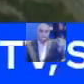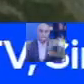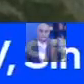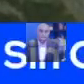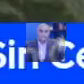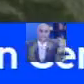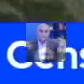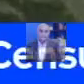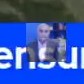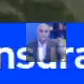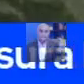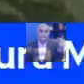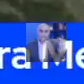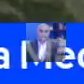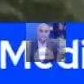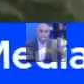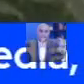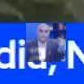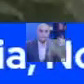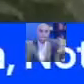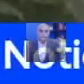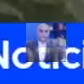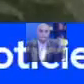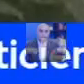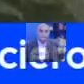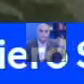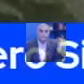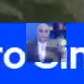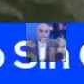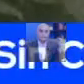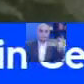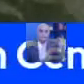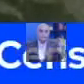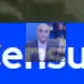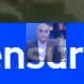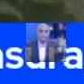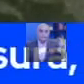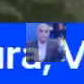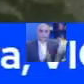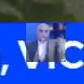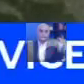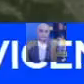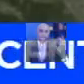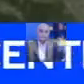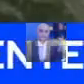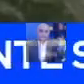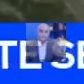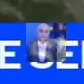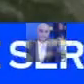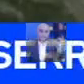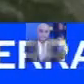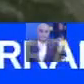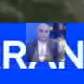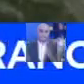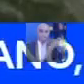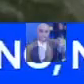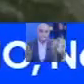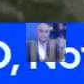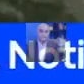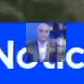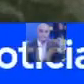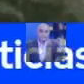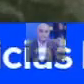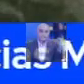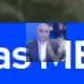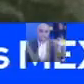una situación muy, muy importante, porque se confirma lo que nos has estado